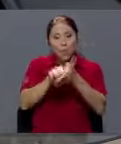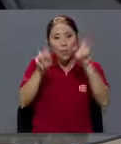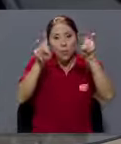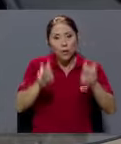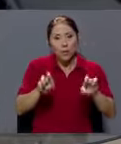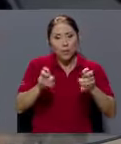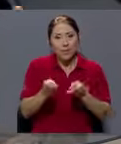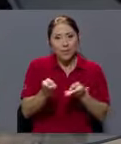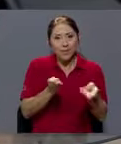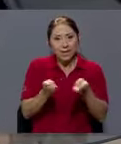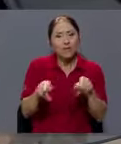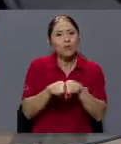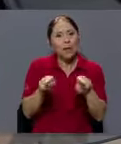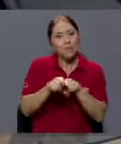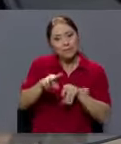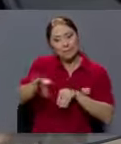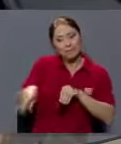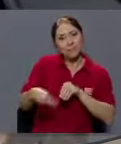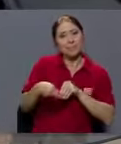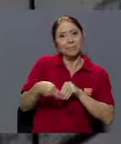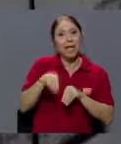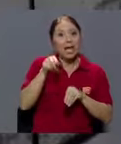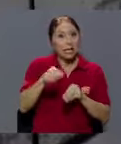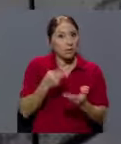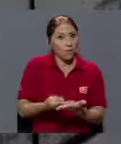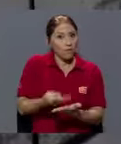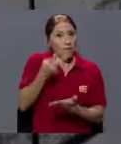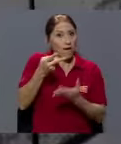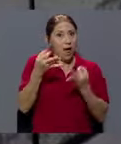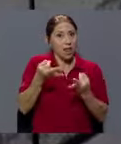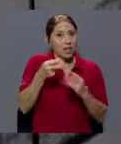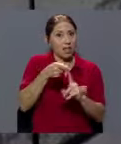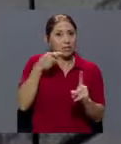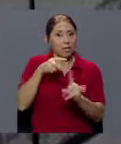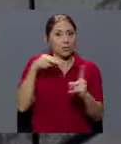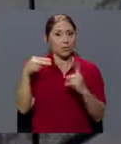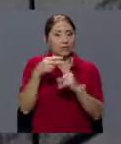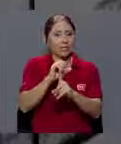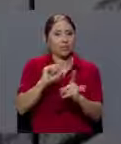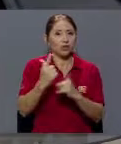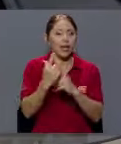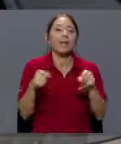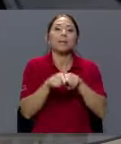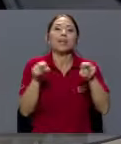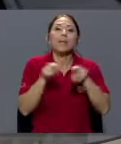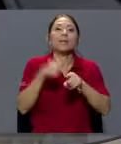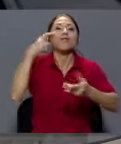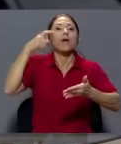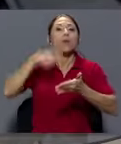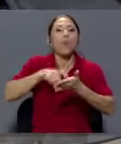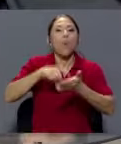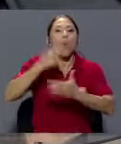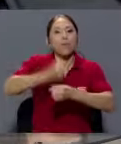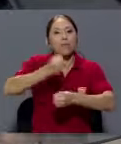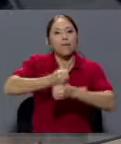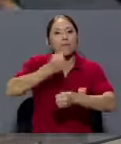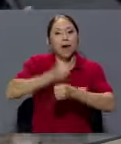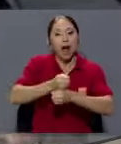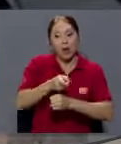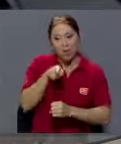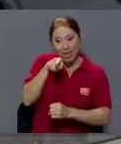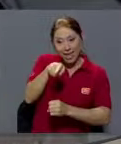la prueba de bachillerato tiene también ese componente. Eso le ha dado mucha validez desde el punto de vista social, porque le da ese reconocimiento también al trabajo que